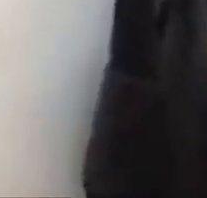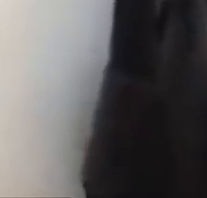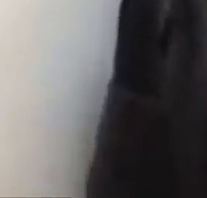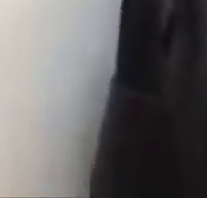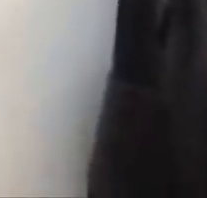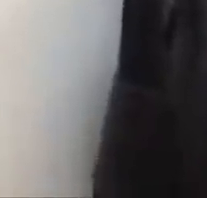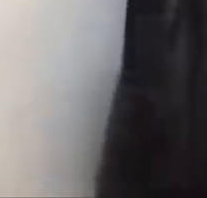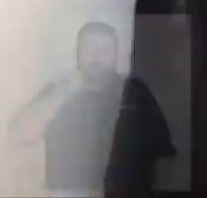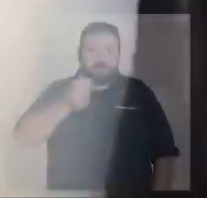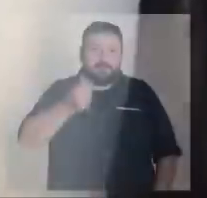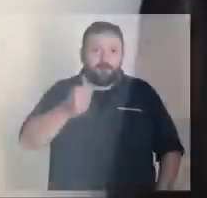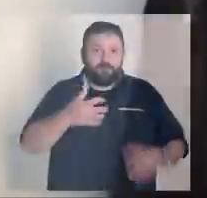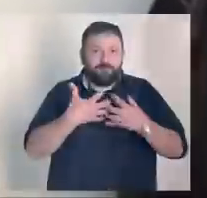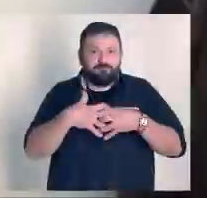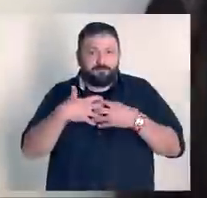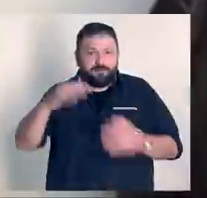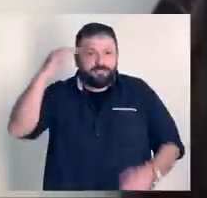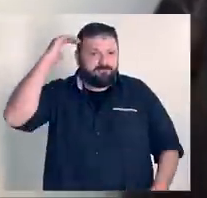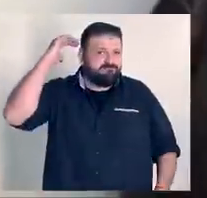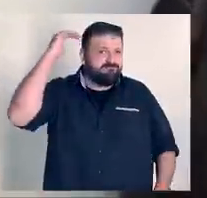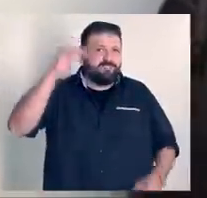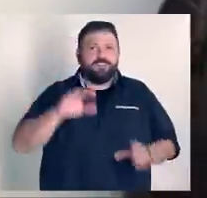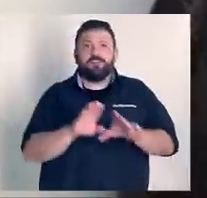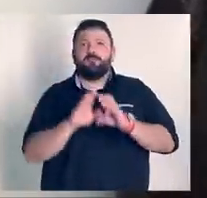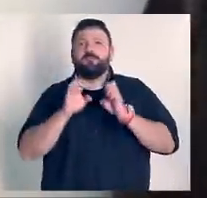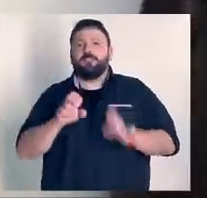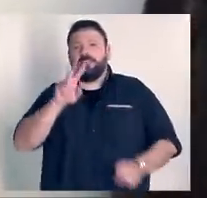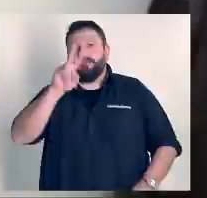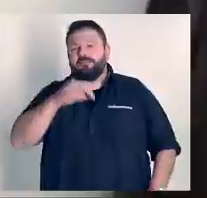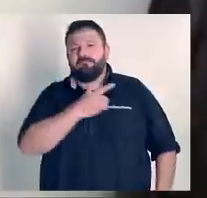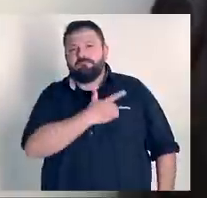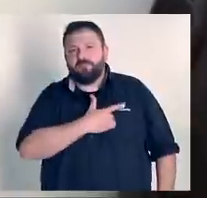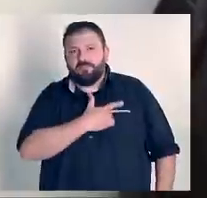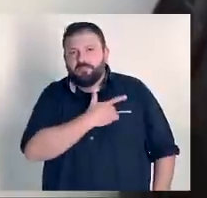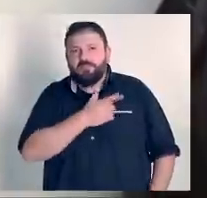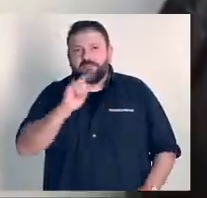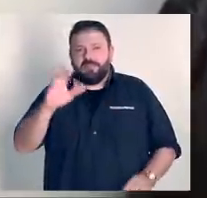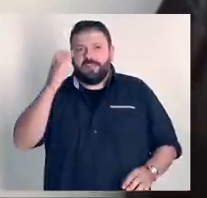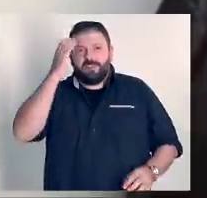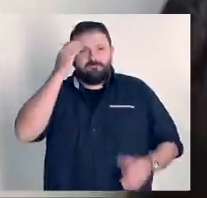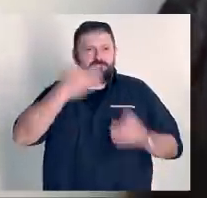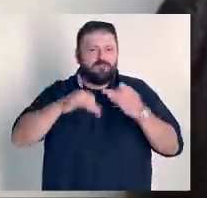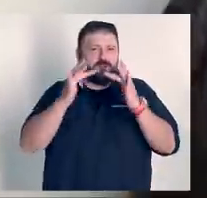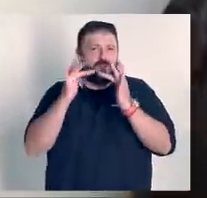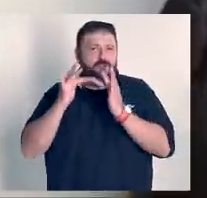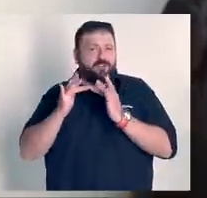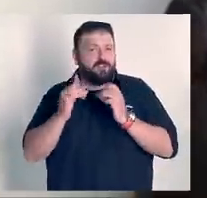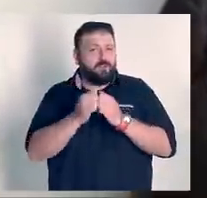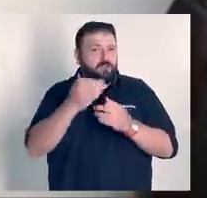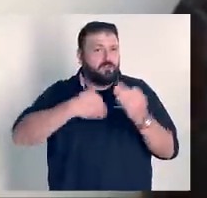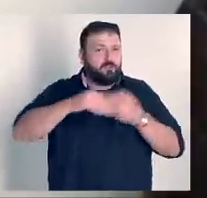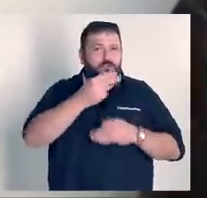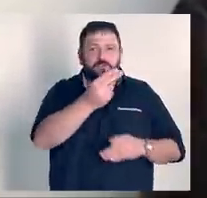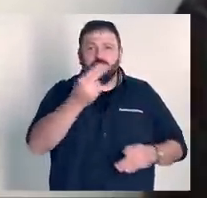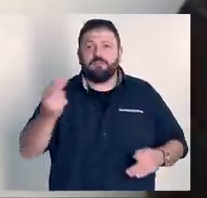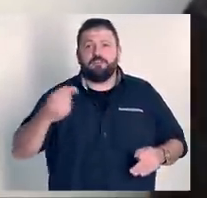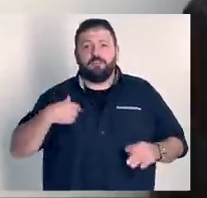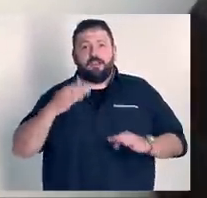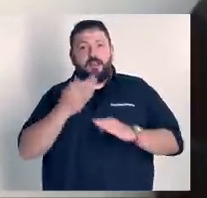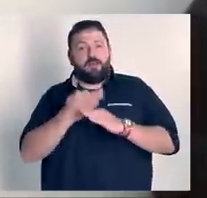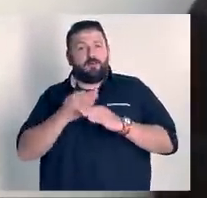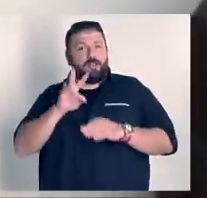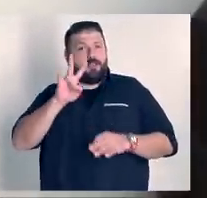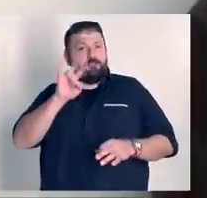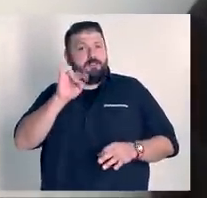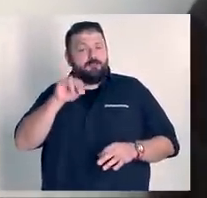Saludos empresarios, ¿cómo están? Me da mucho gusto poder volver a conectarme con todos ustedes. Estoy transmitiendo en vivo